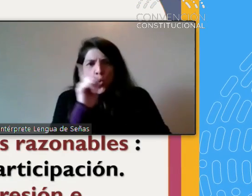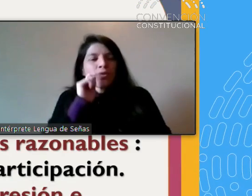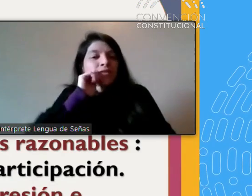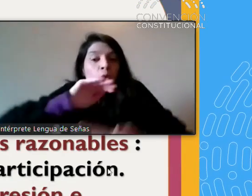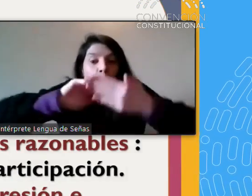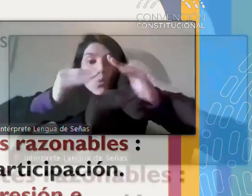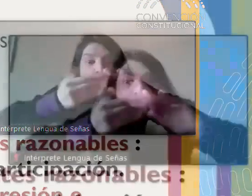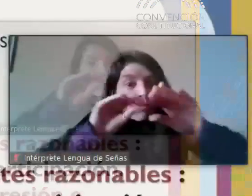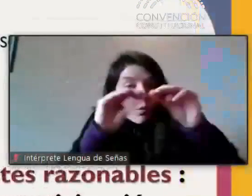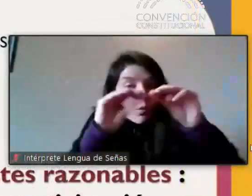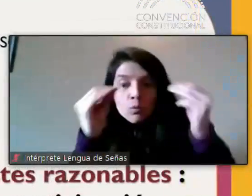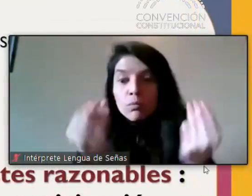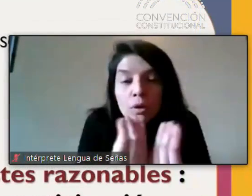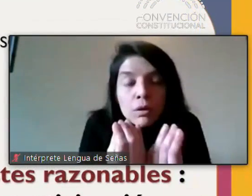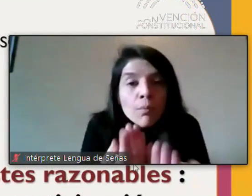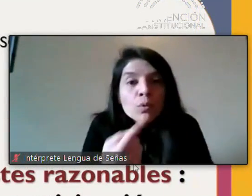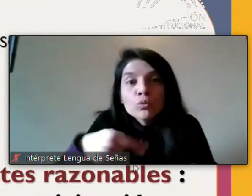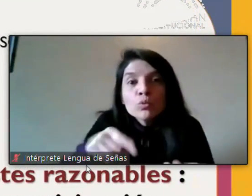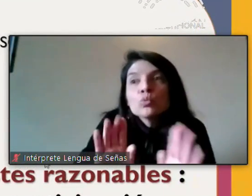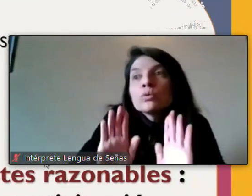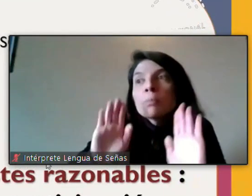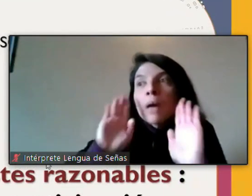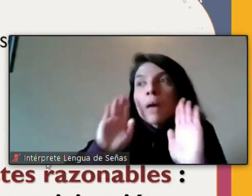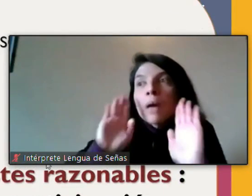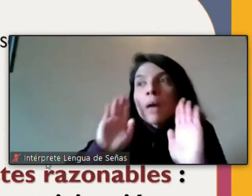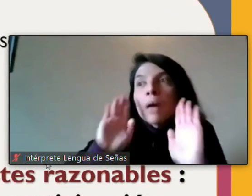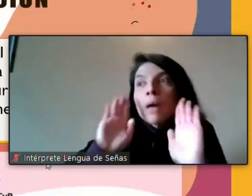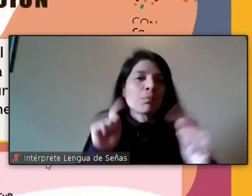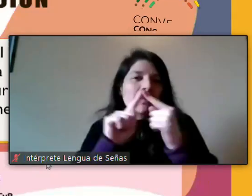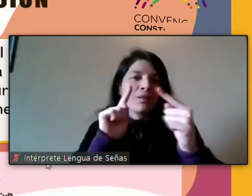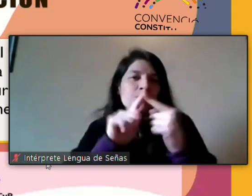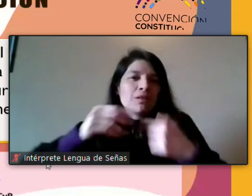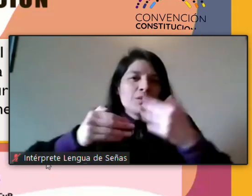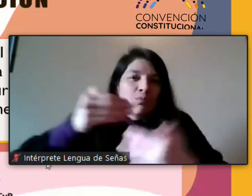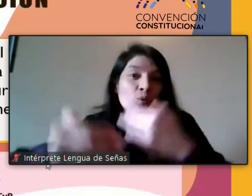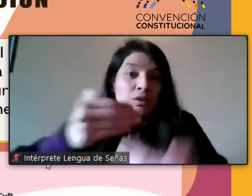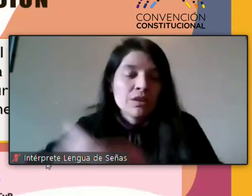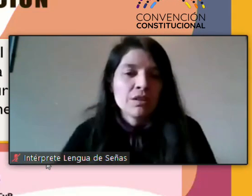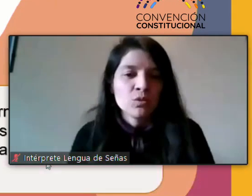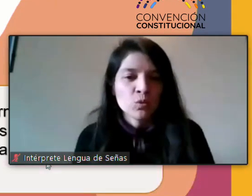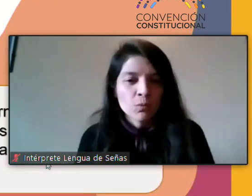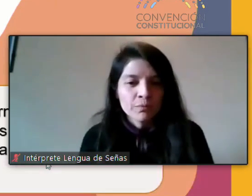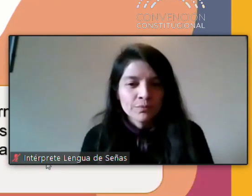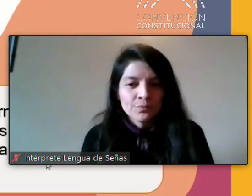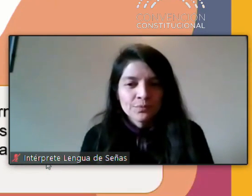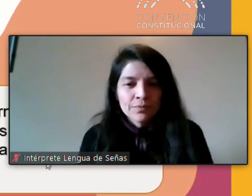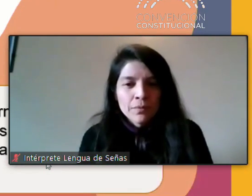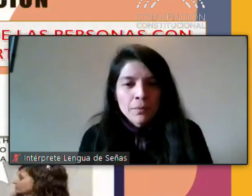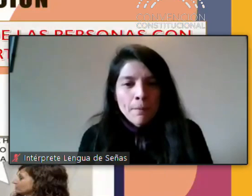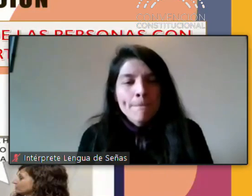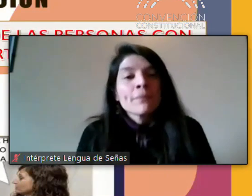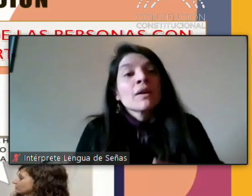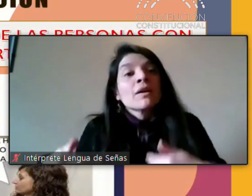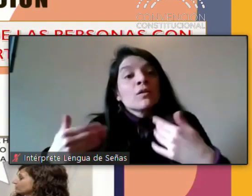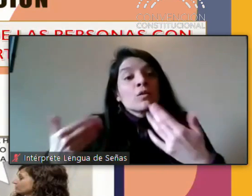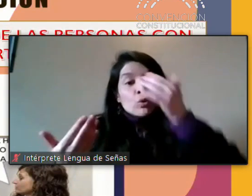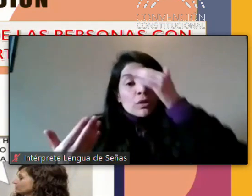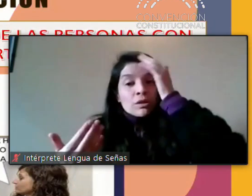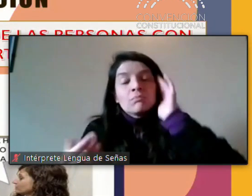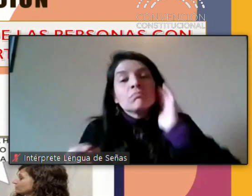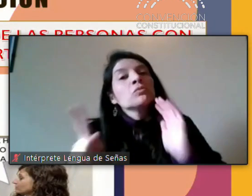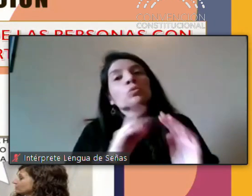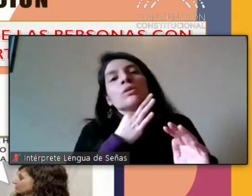está pendiente de poder participar en este proceso. Entonces, bueno, no quiero alargarme